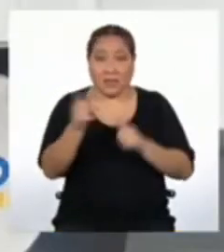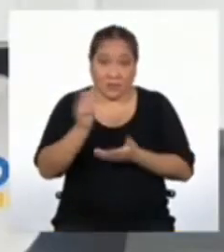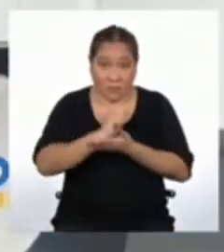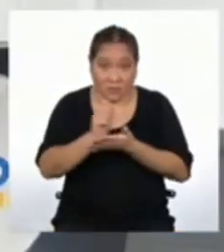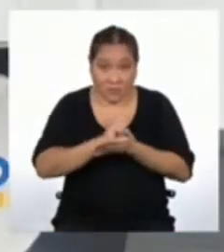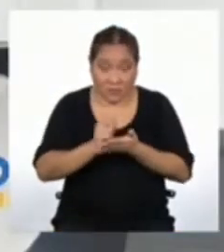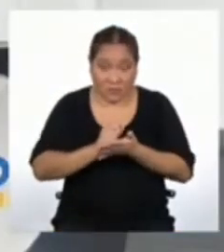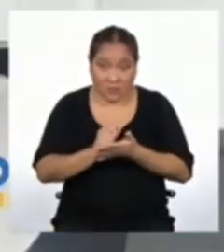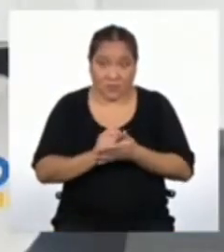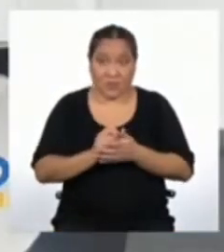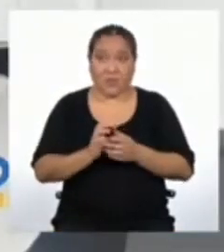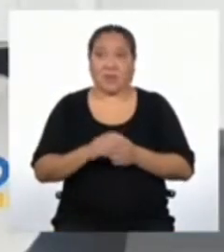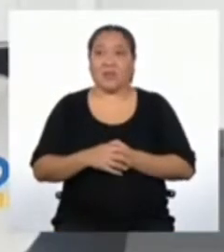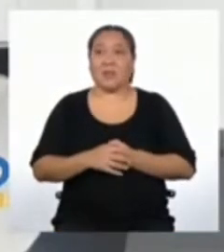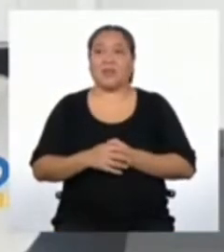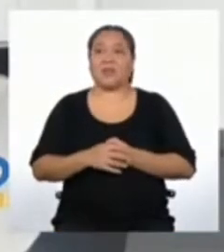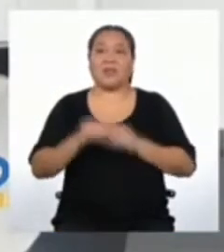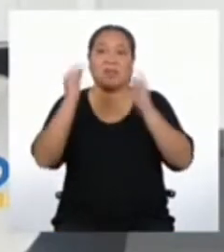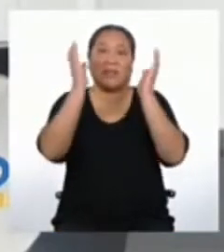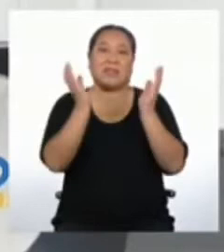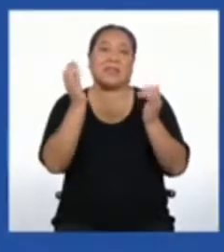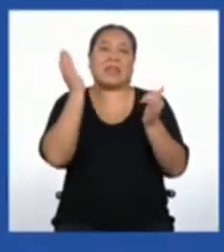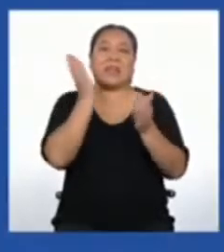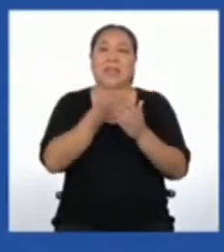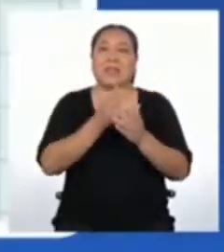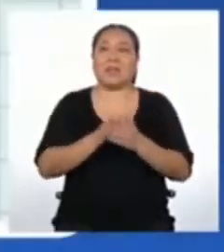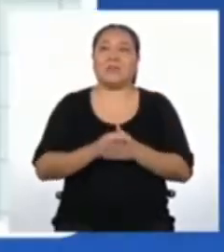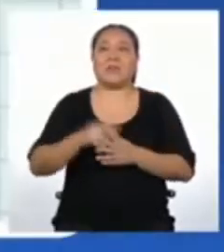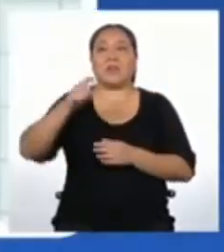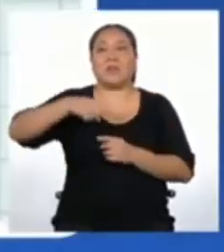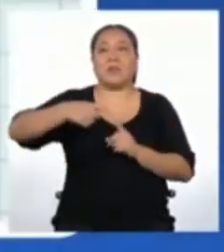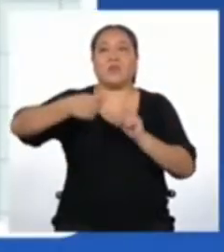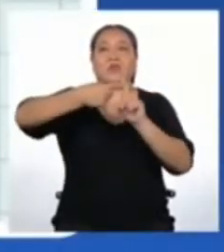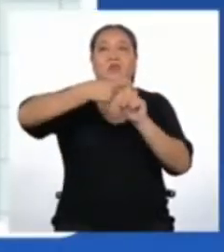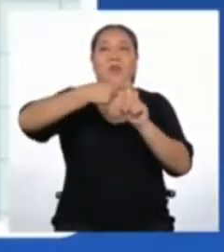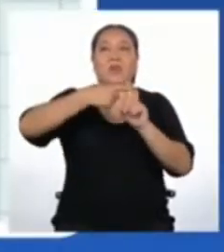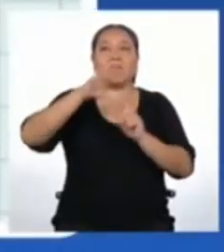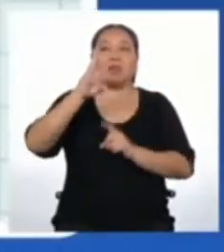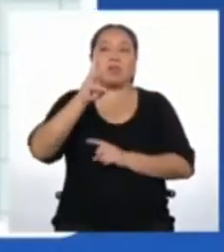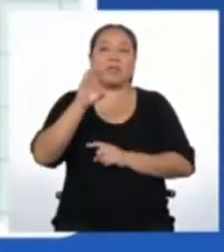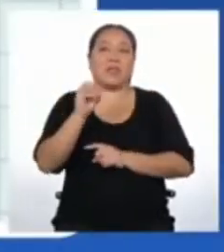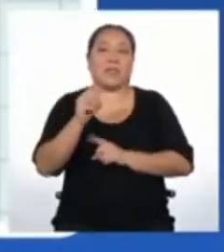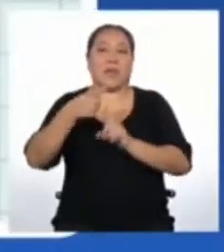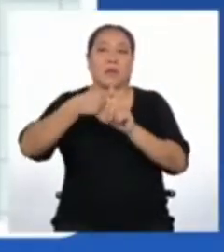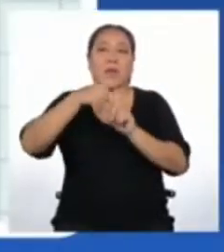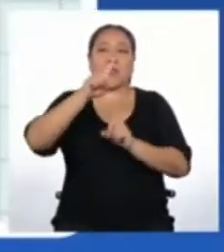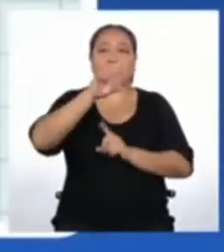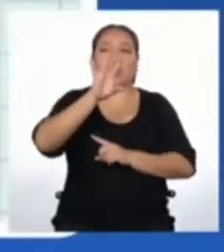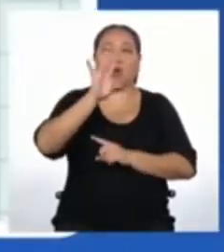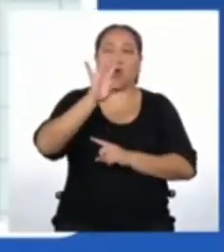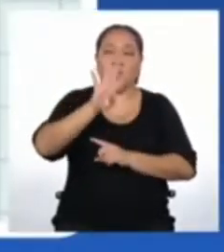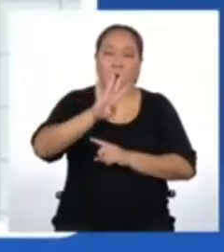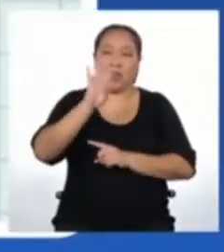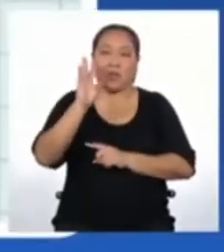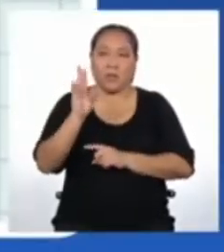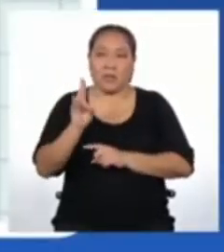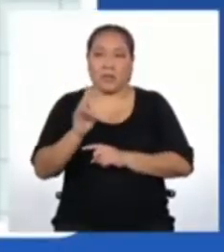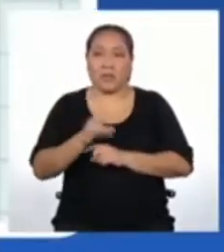operar? Si nos deshacemos de los paréntesis, tendremos que sumar 60 y 147.